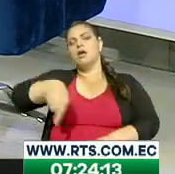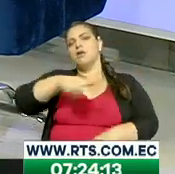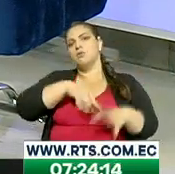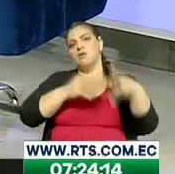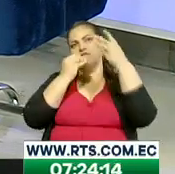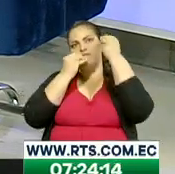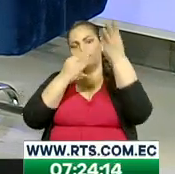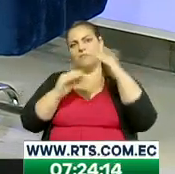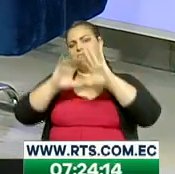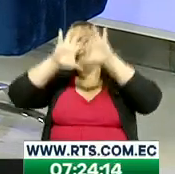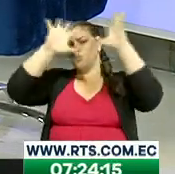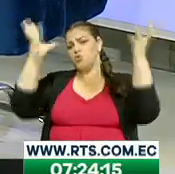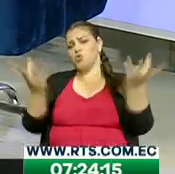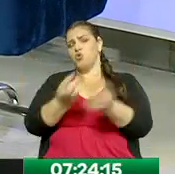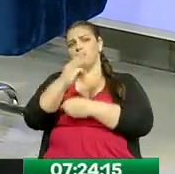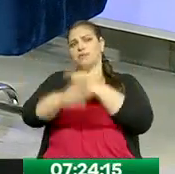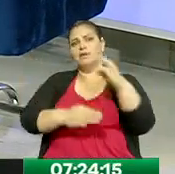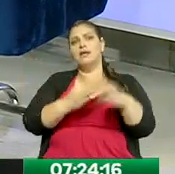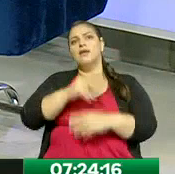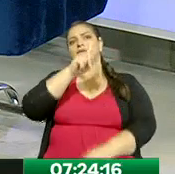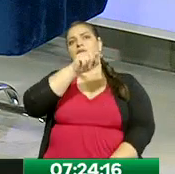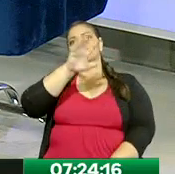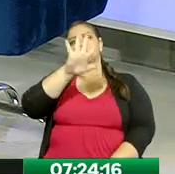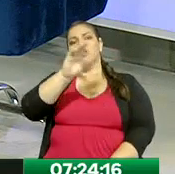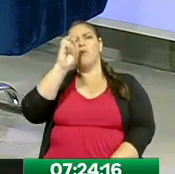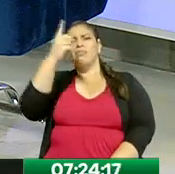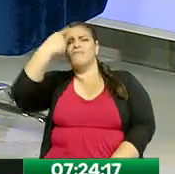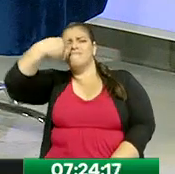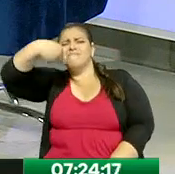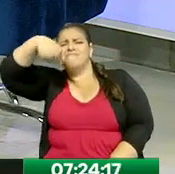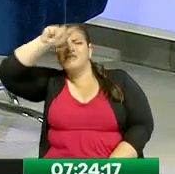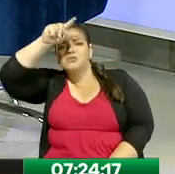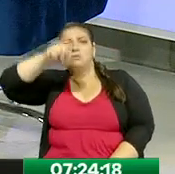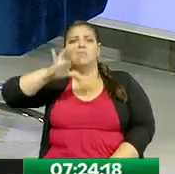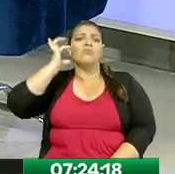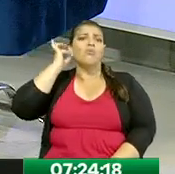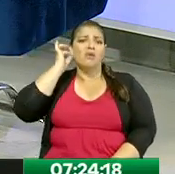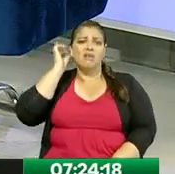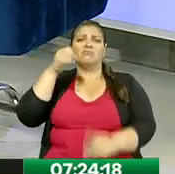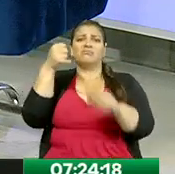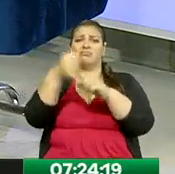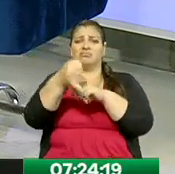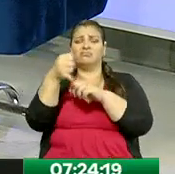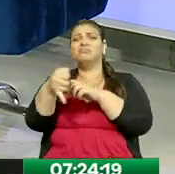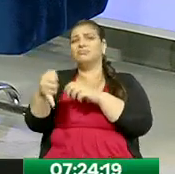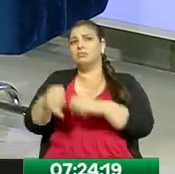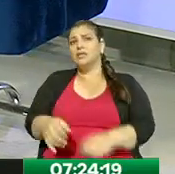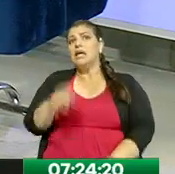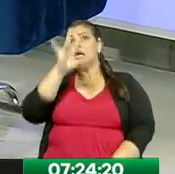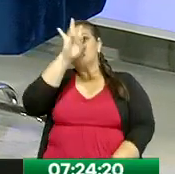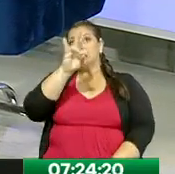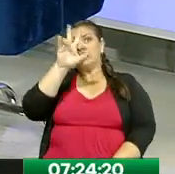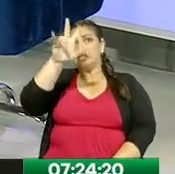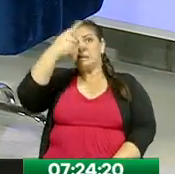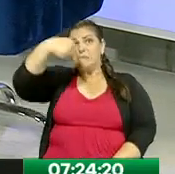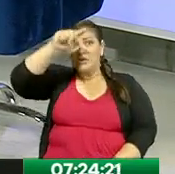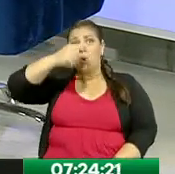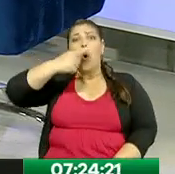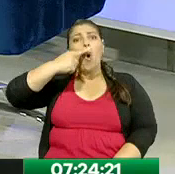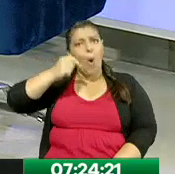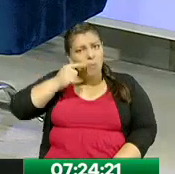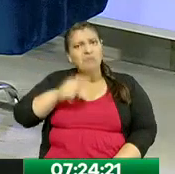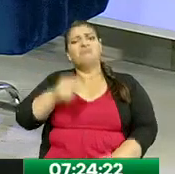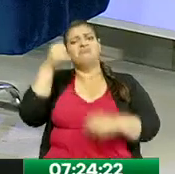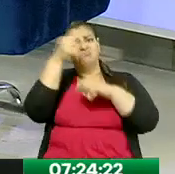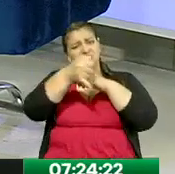mujeres y 73 millones de hombres sufrieron abuso sexual. Este es el tema que hemos abordado el día de hoy aquí en